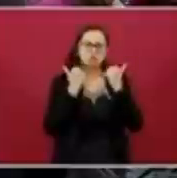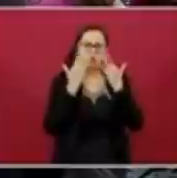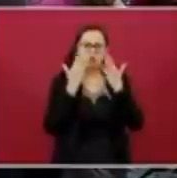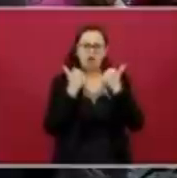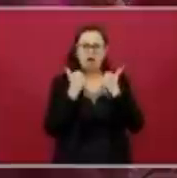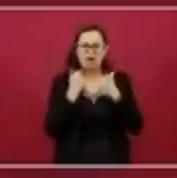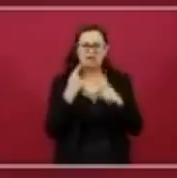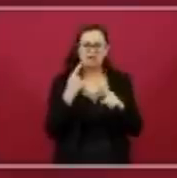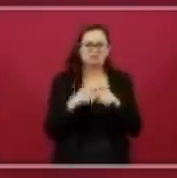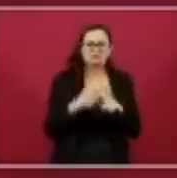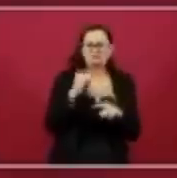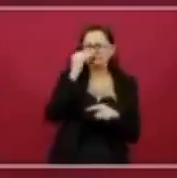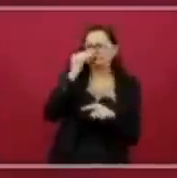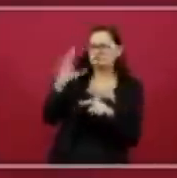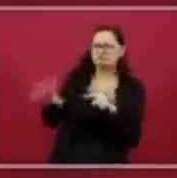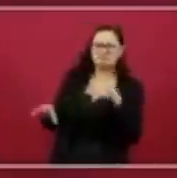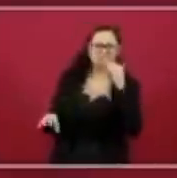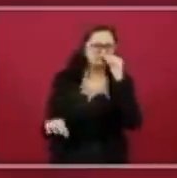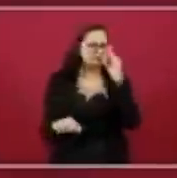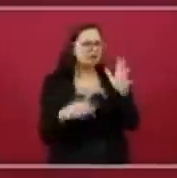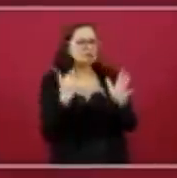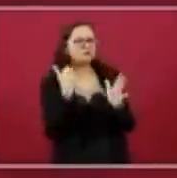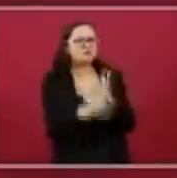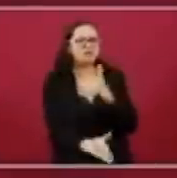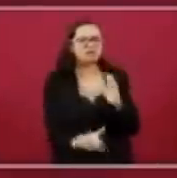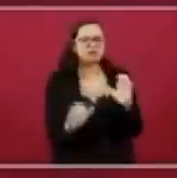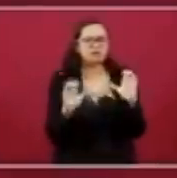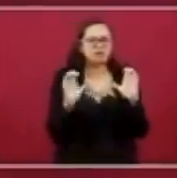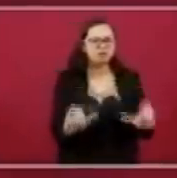acusaciones de negligencia, de